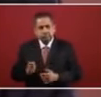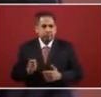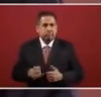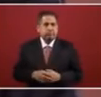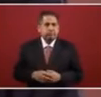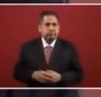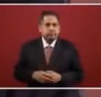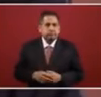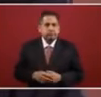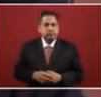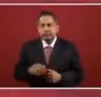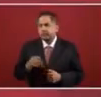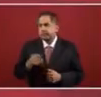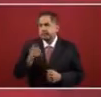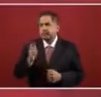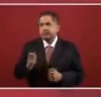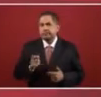no